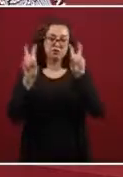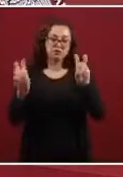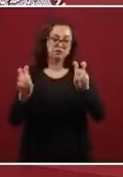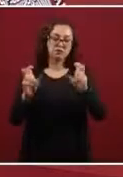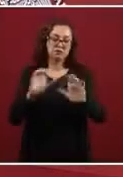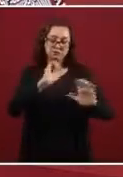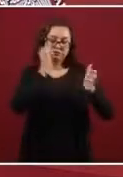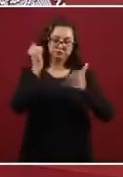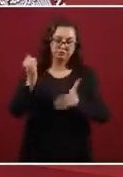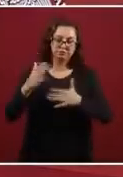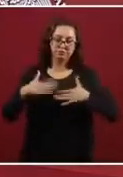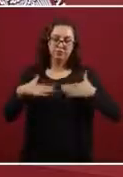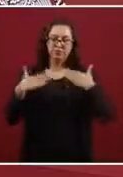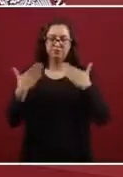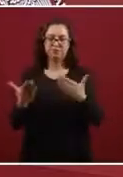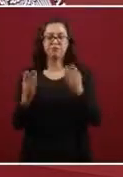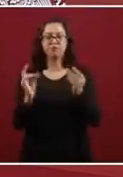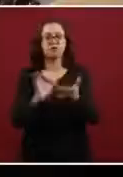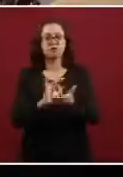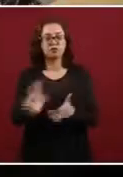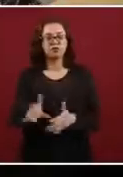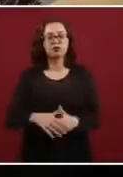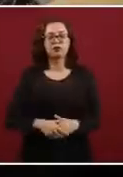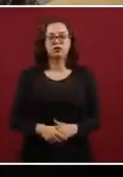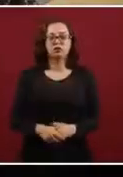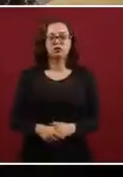los inversionistas. Muchas gracias, señor presidente.